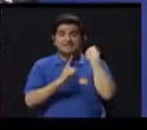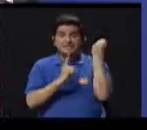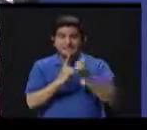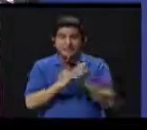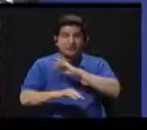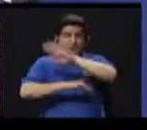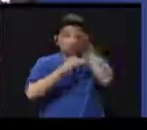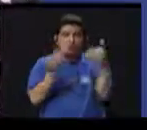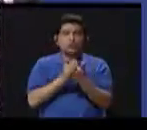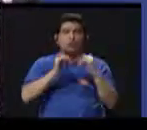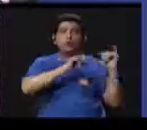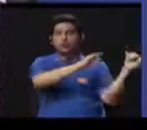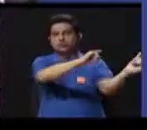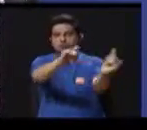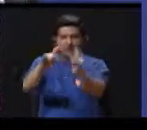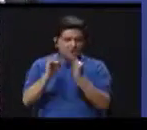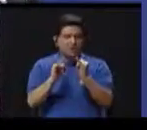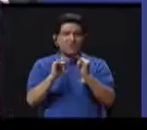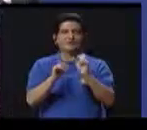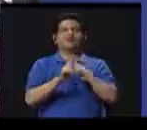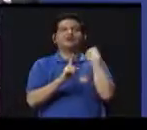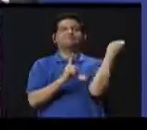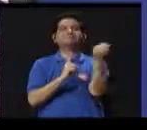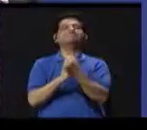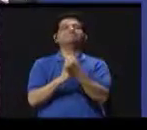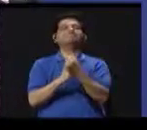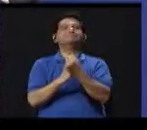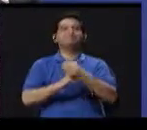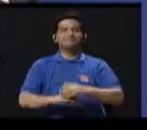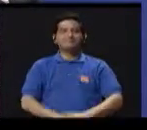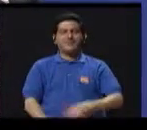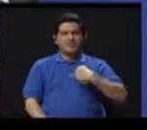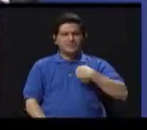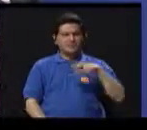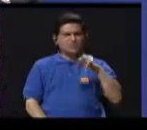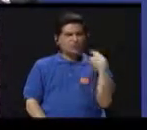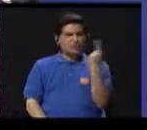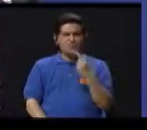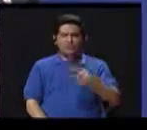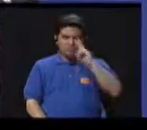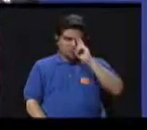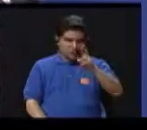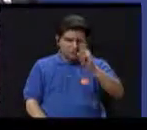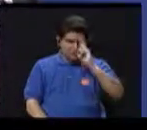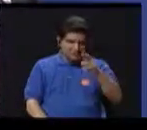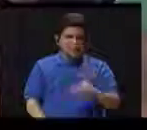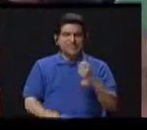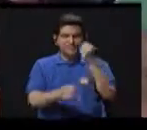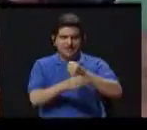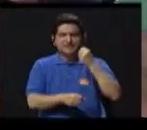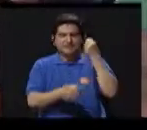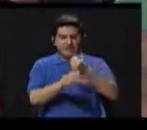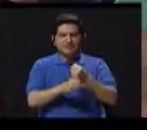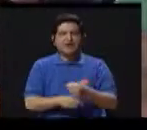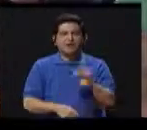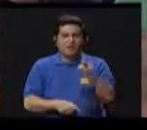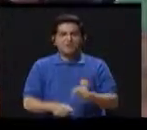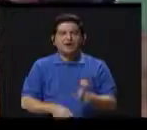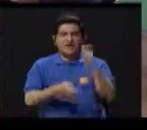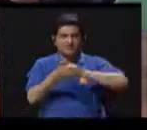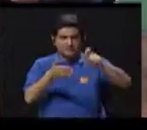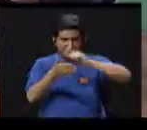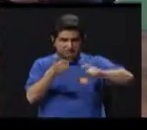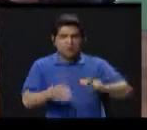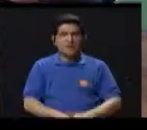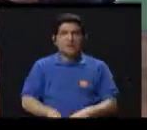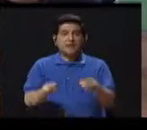es que están todos en igualdad de condiciones. Entonces quería, pues, no solo reconocer públicamente la labor de esta escuela,